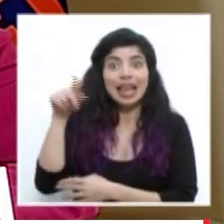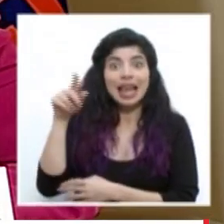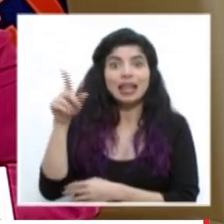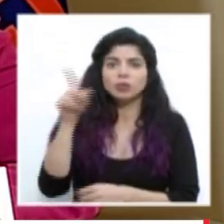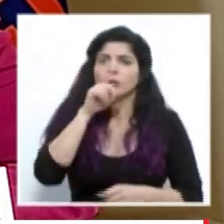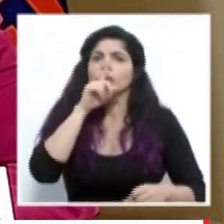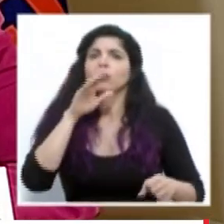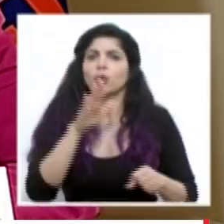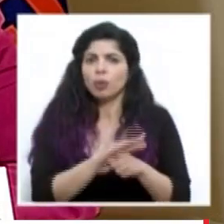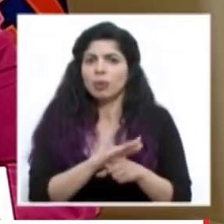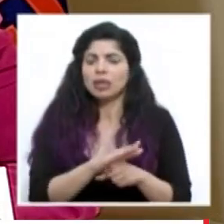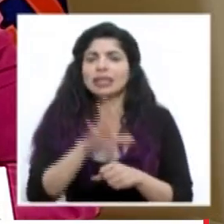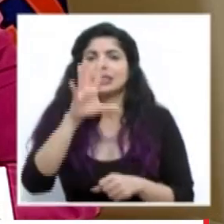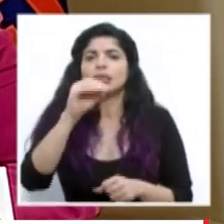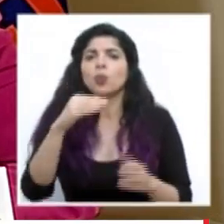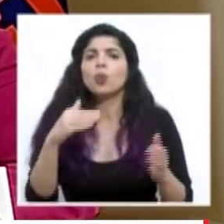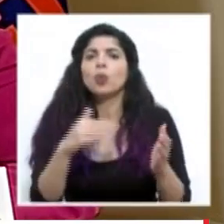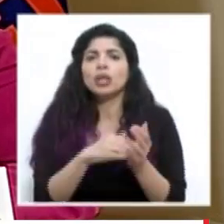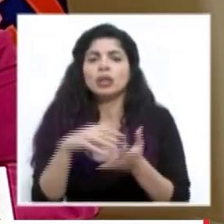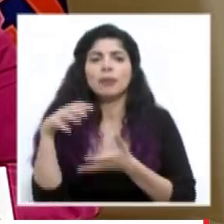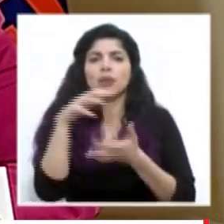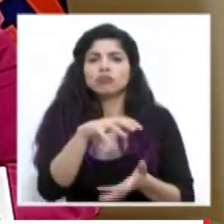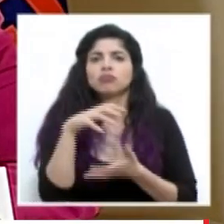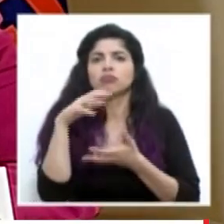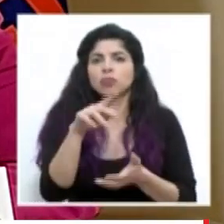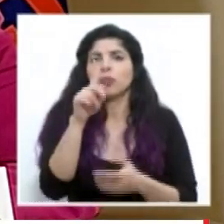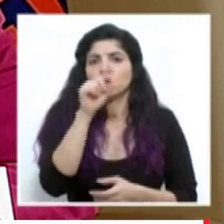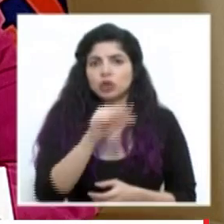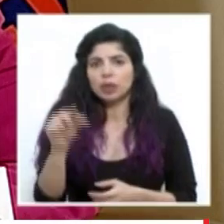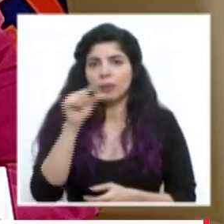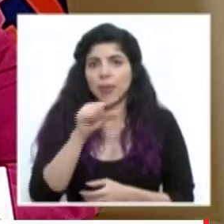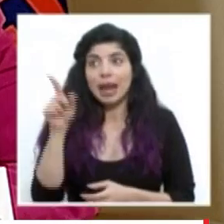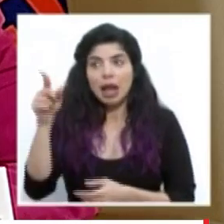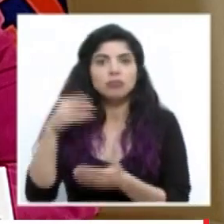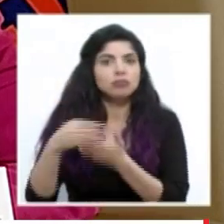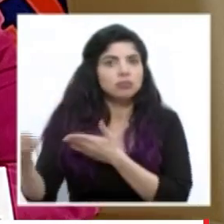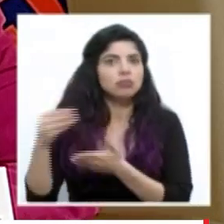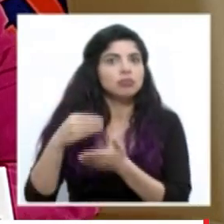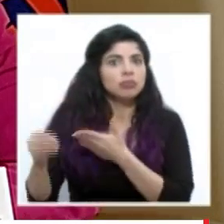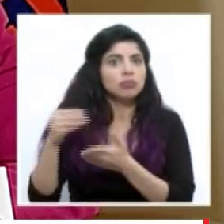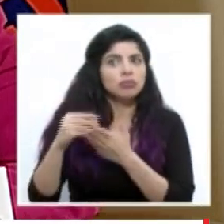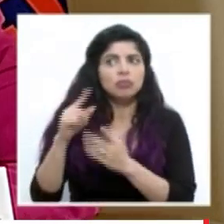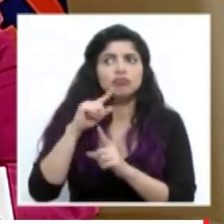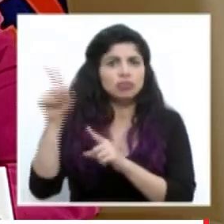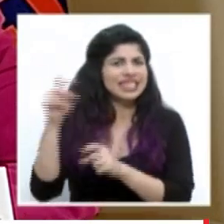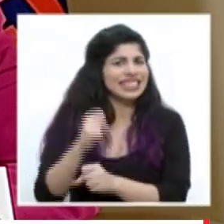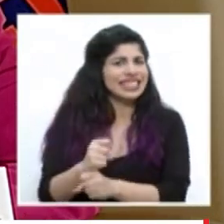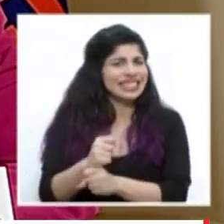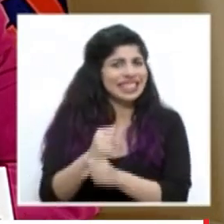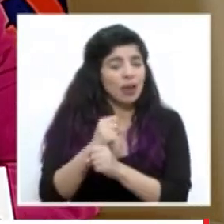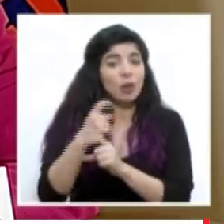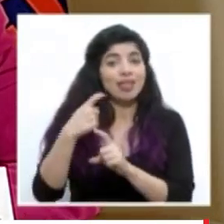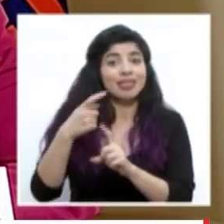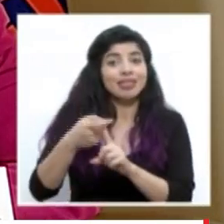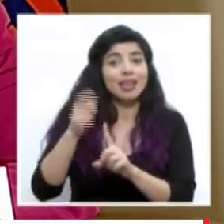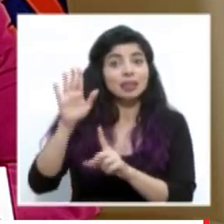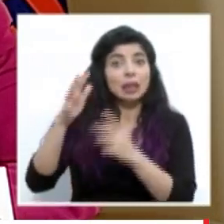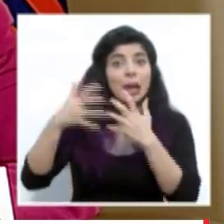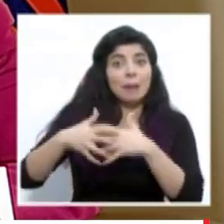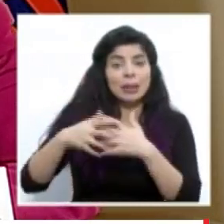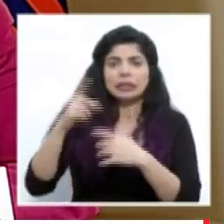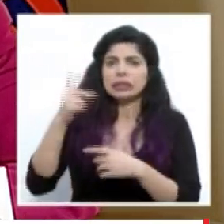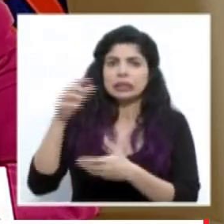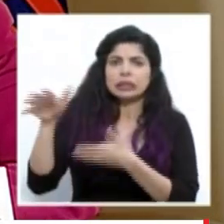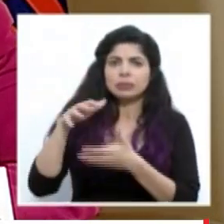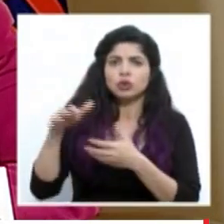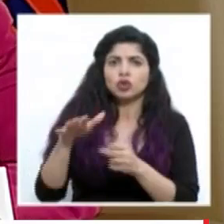nos garantizan 50,000 pruebas semanales. A ellos les estamos comprando y realmente nos asegura desde casa matriz que tengamos siempre